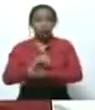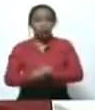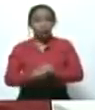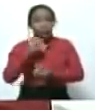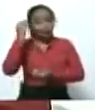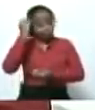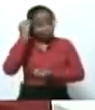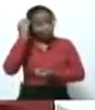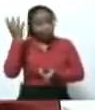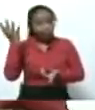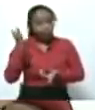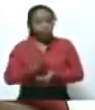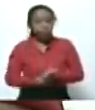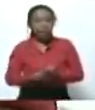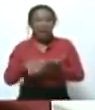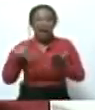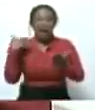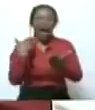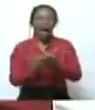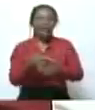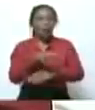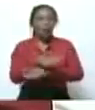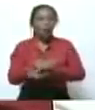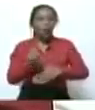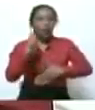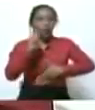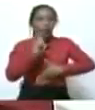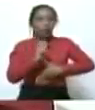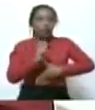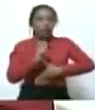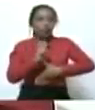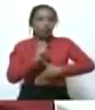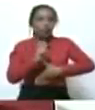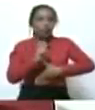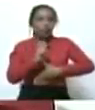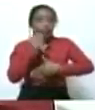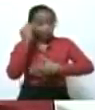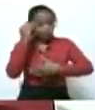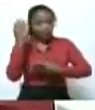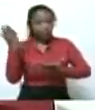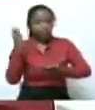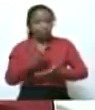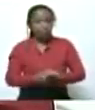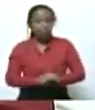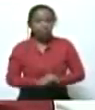Imagina, ¿no? Hasta donde hubiese llegado Telesur. Imagina.